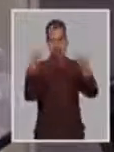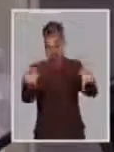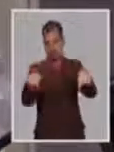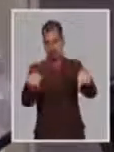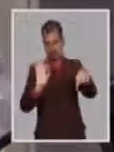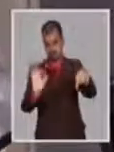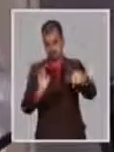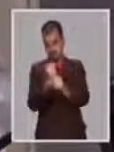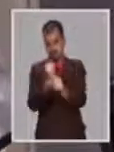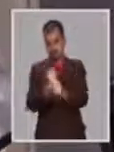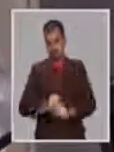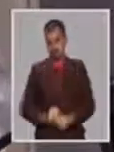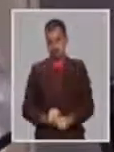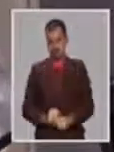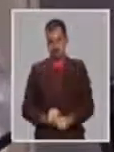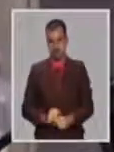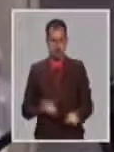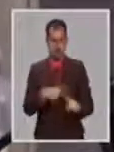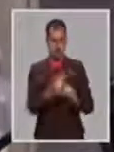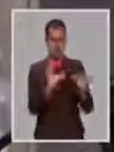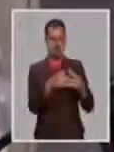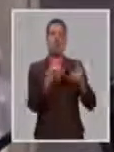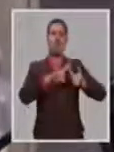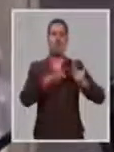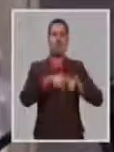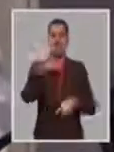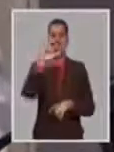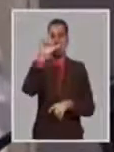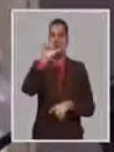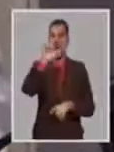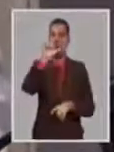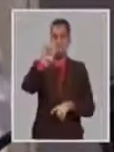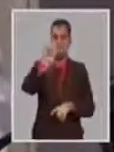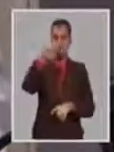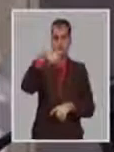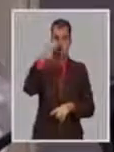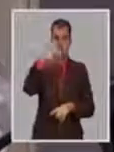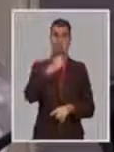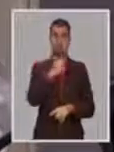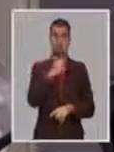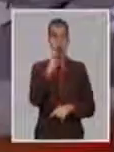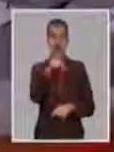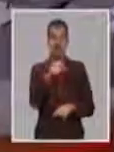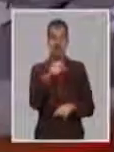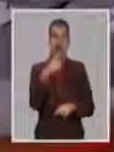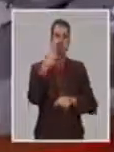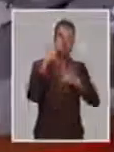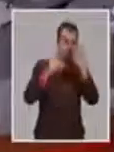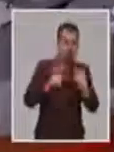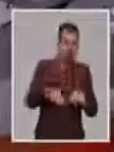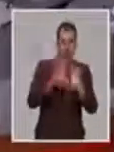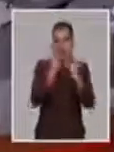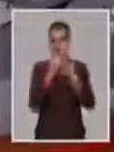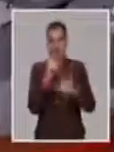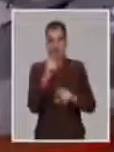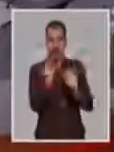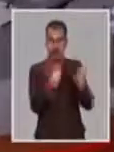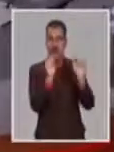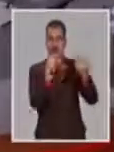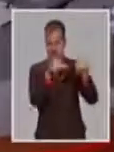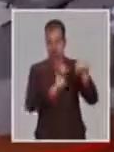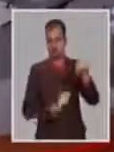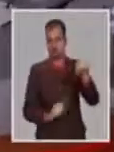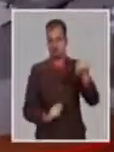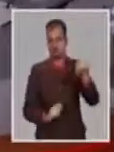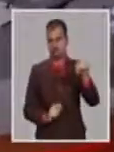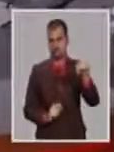Salud Pública, y tenemos una tropa de la CUJADE trabajando con nosotros en lo que va a ser el manejo de datos, porque tenemos que decir que